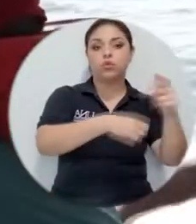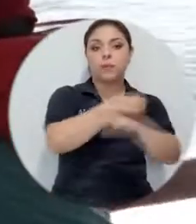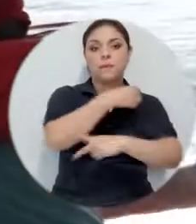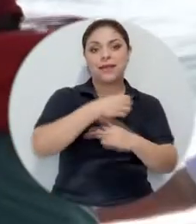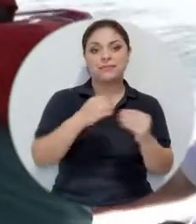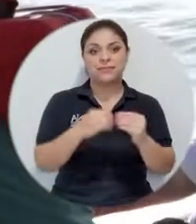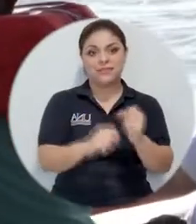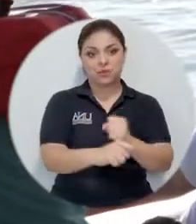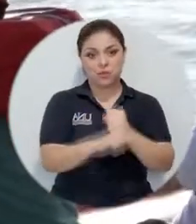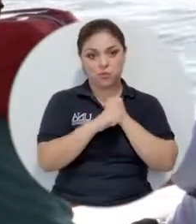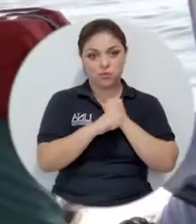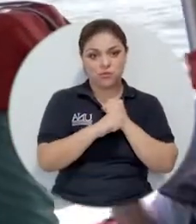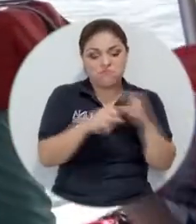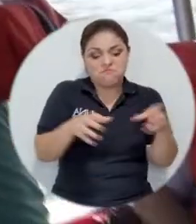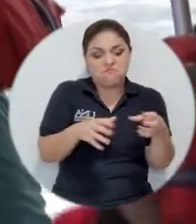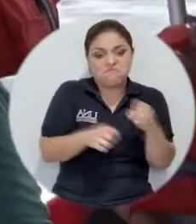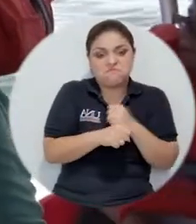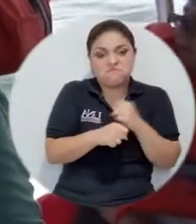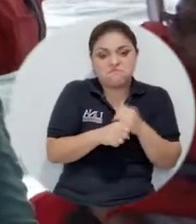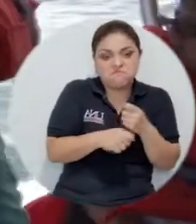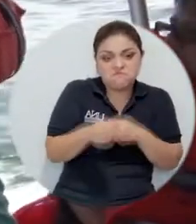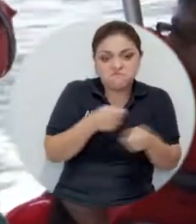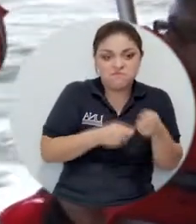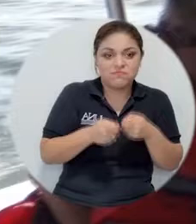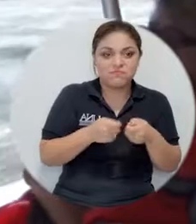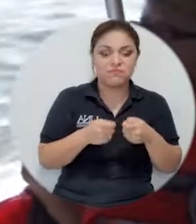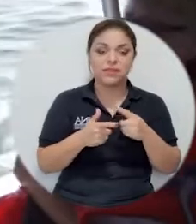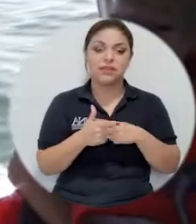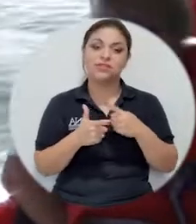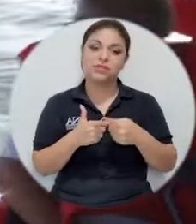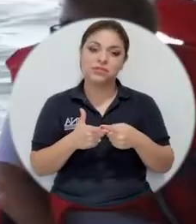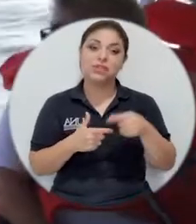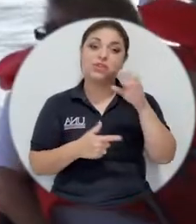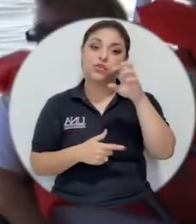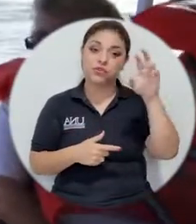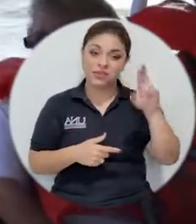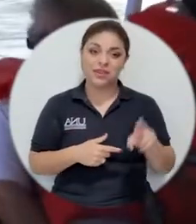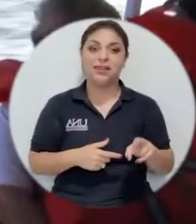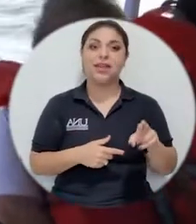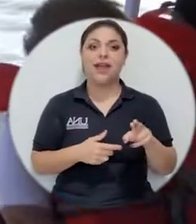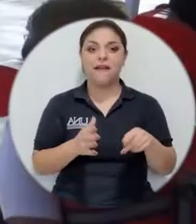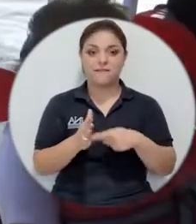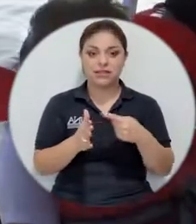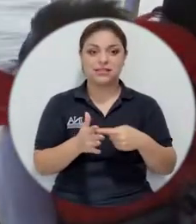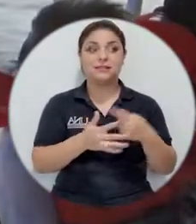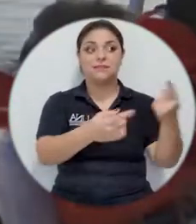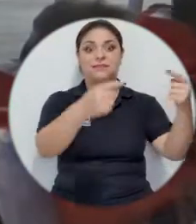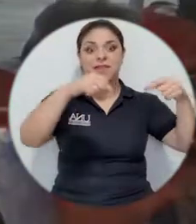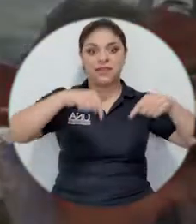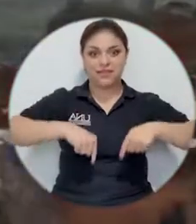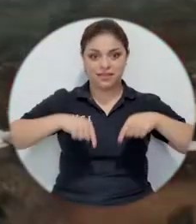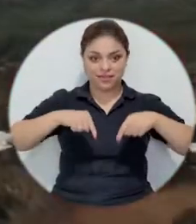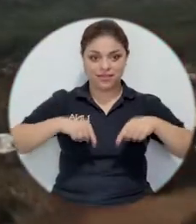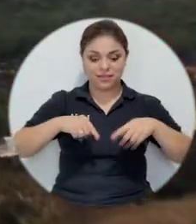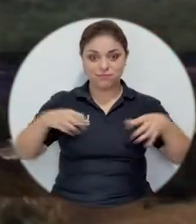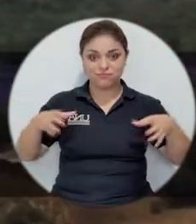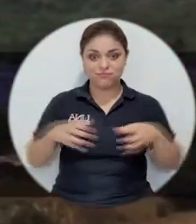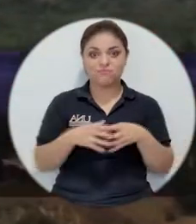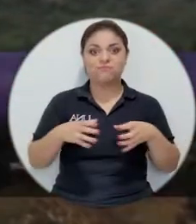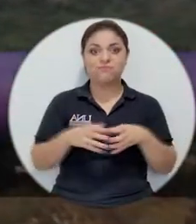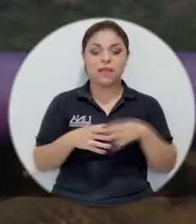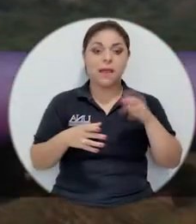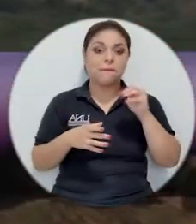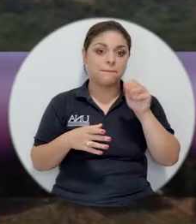muy relevante entender que Costa Rica puede ser uno de los espacios